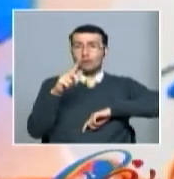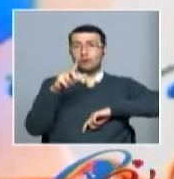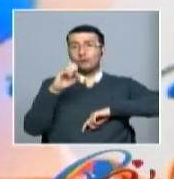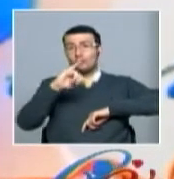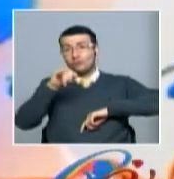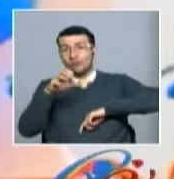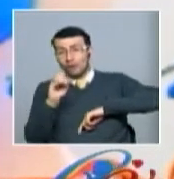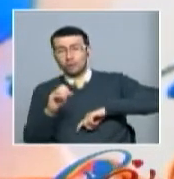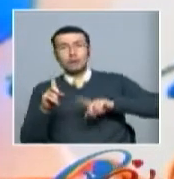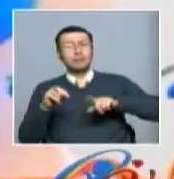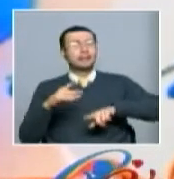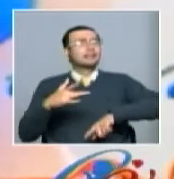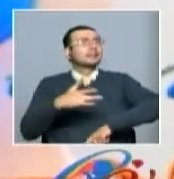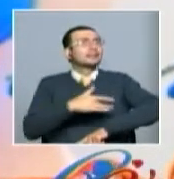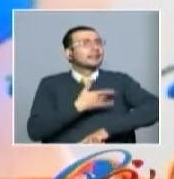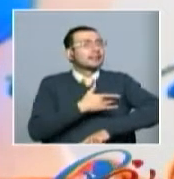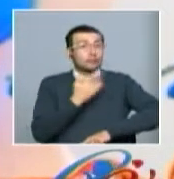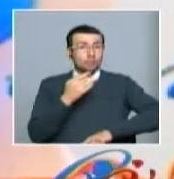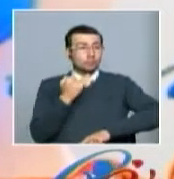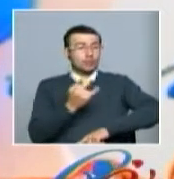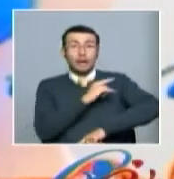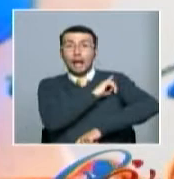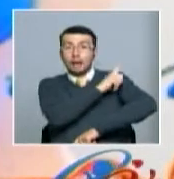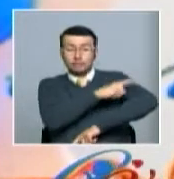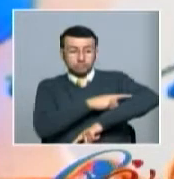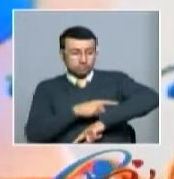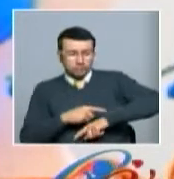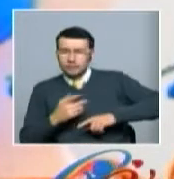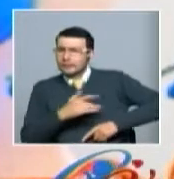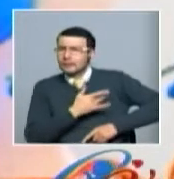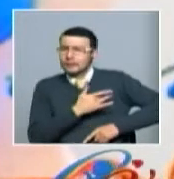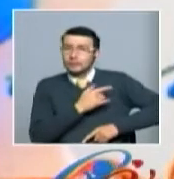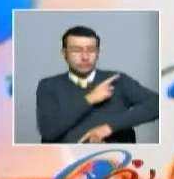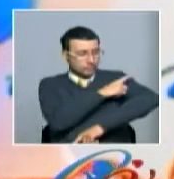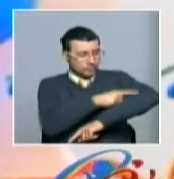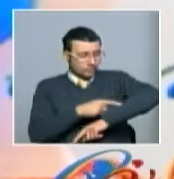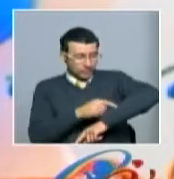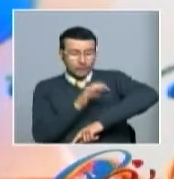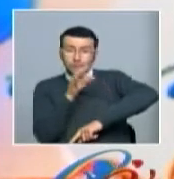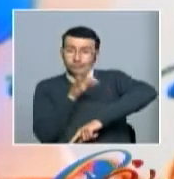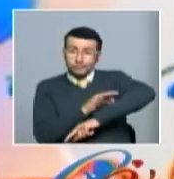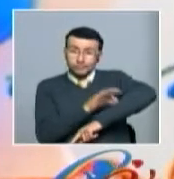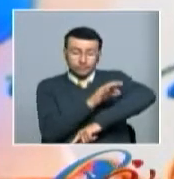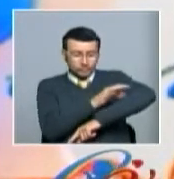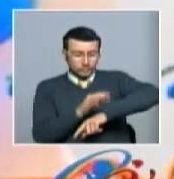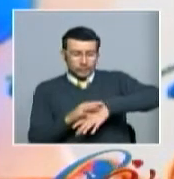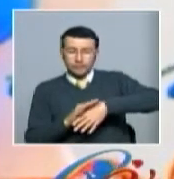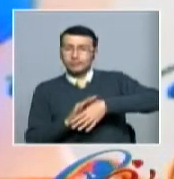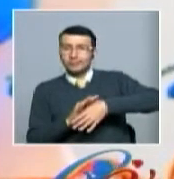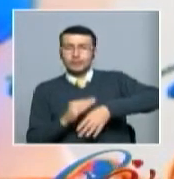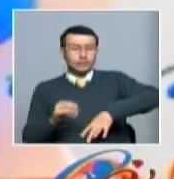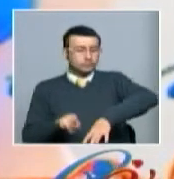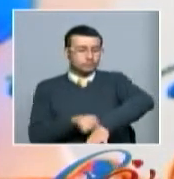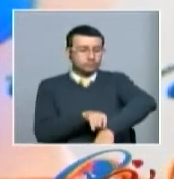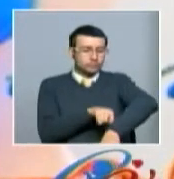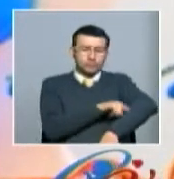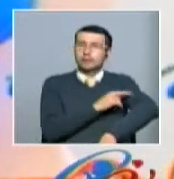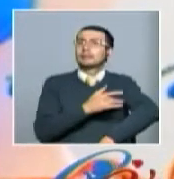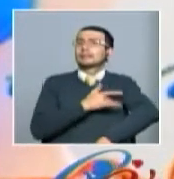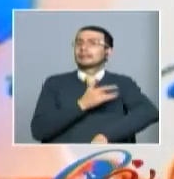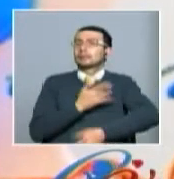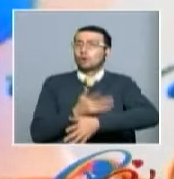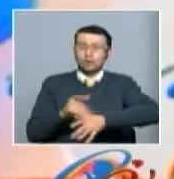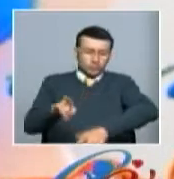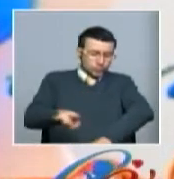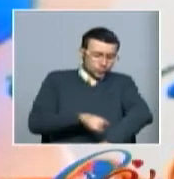Y los sensitivos, nervios que llevan sensibilidad, que son el brachial cutáneo interno y el accesorio brachial cutáneo interno. Ahí se ven